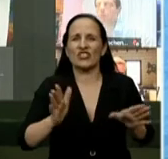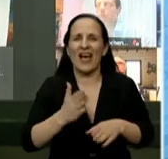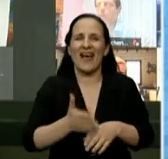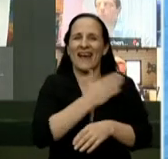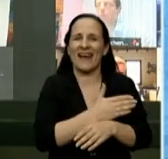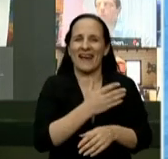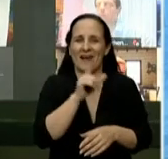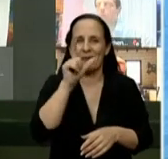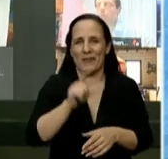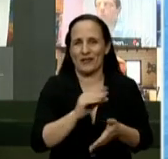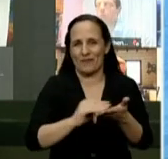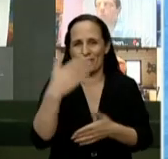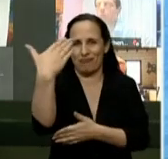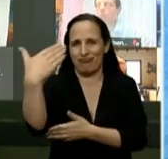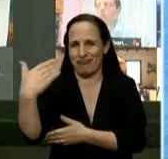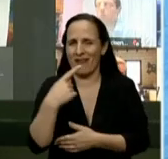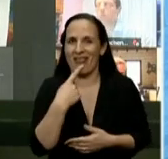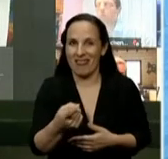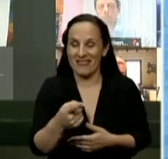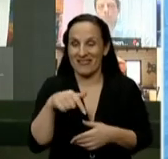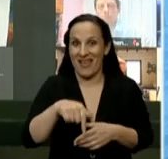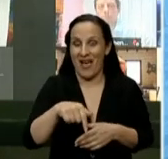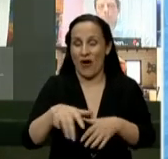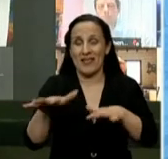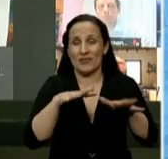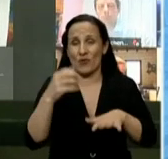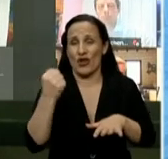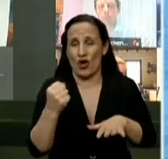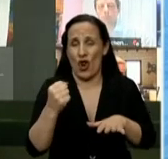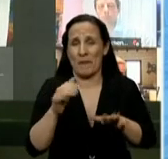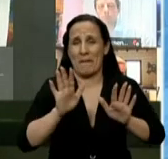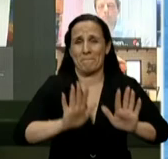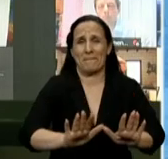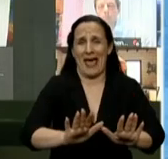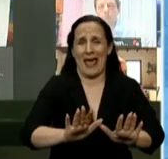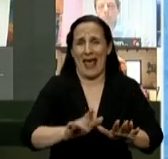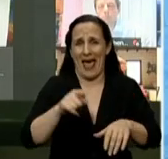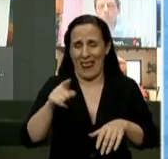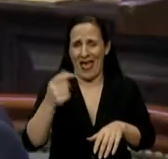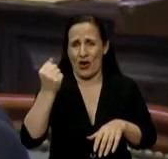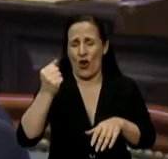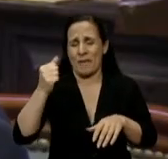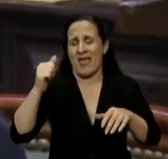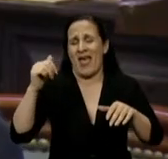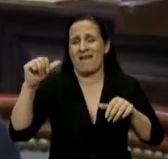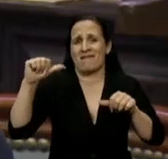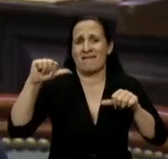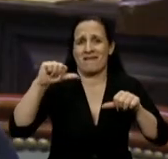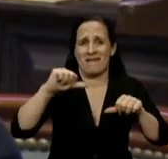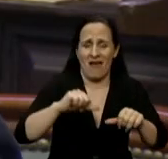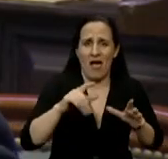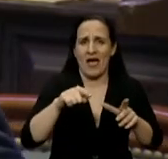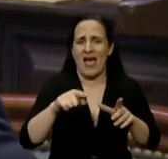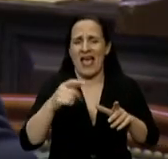por nuestro interbloque, presidente, de que cuando estamos en plena recesión económica, con una caída estrepitosa de la economía, no